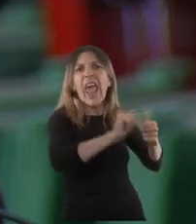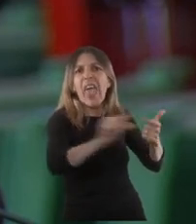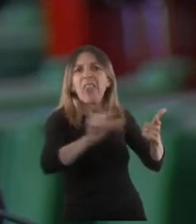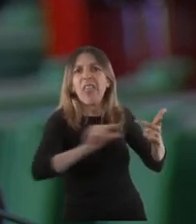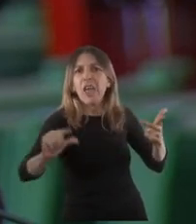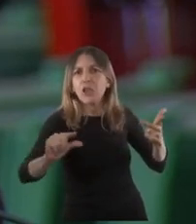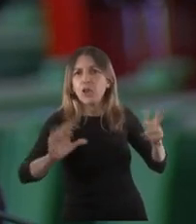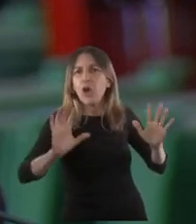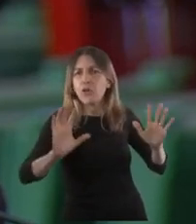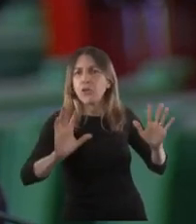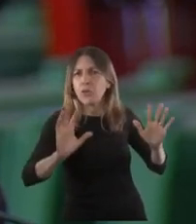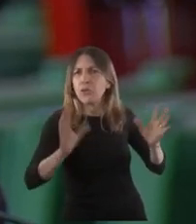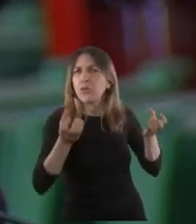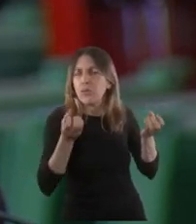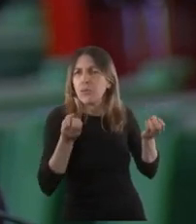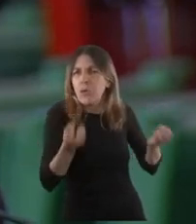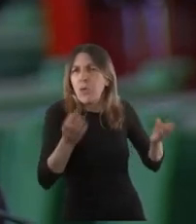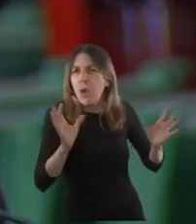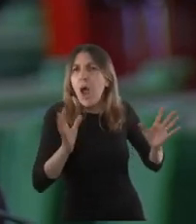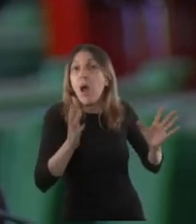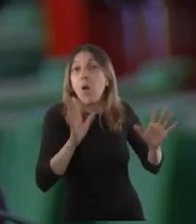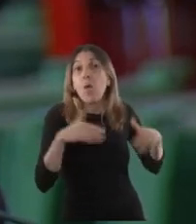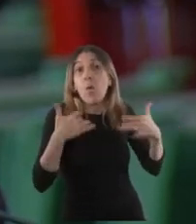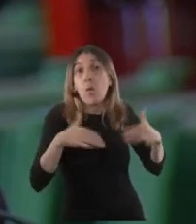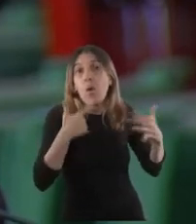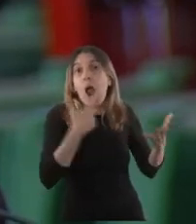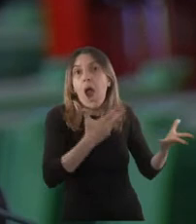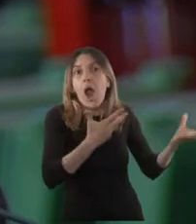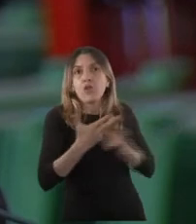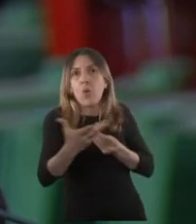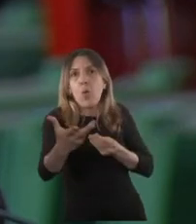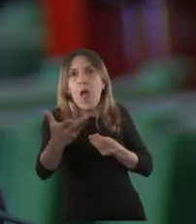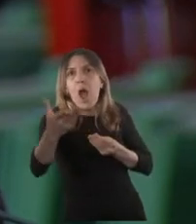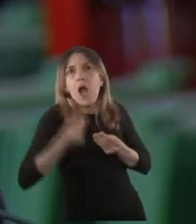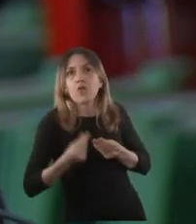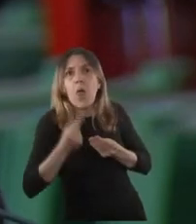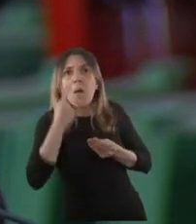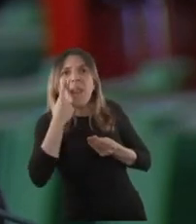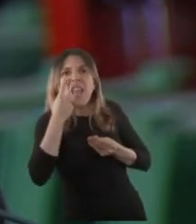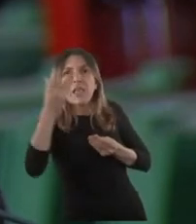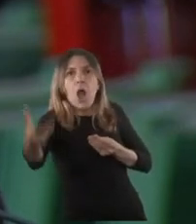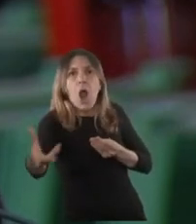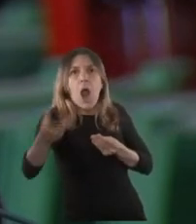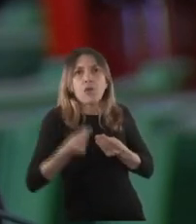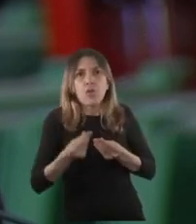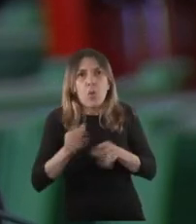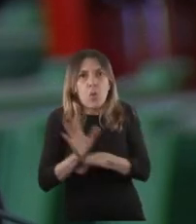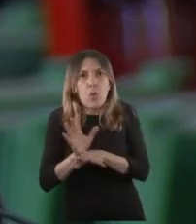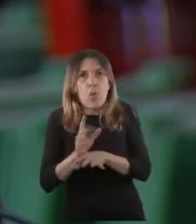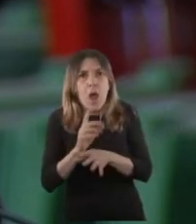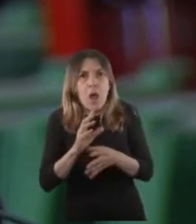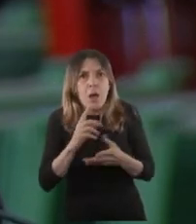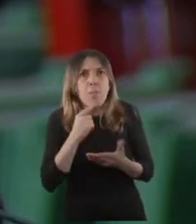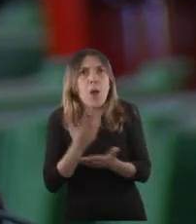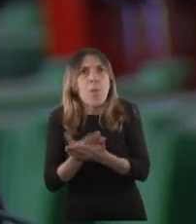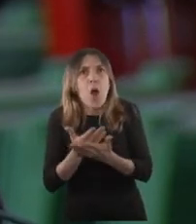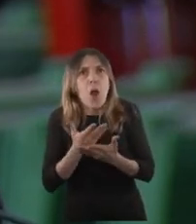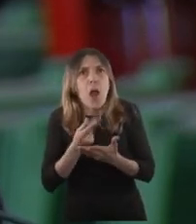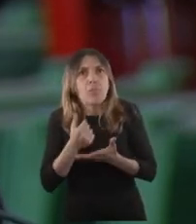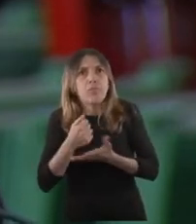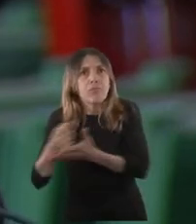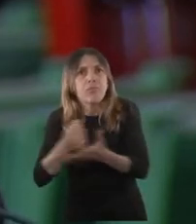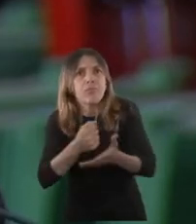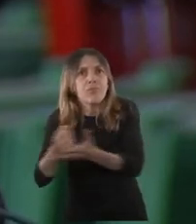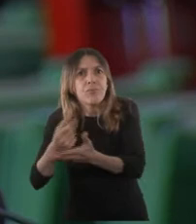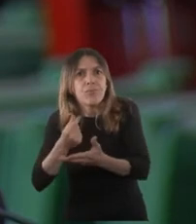bastante apetecibles, entonces fue una lluvia de oferentes y de propuestas para que luego la entidad